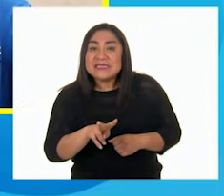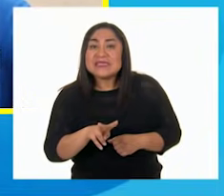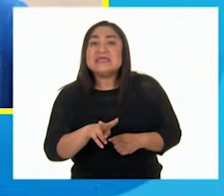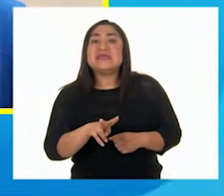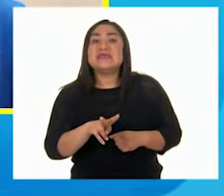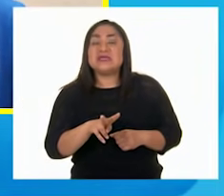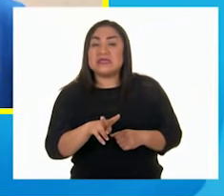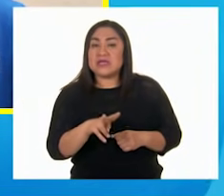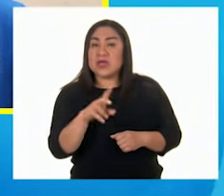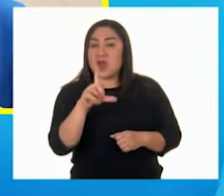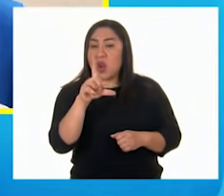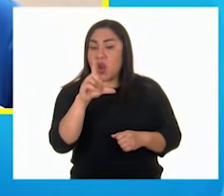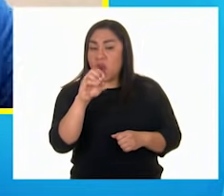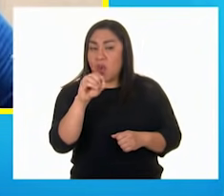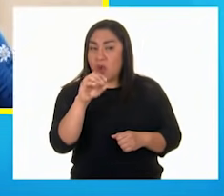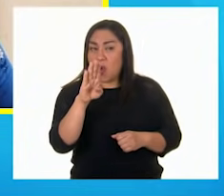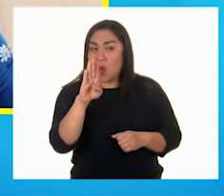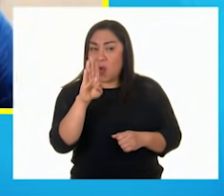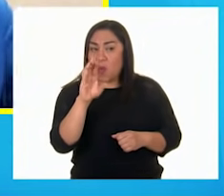¡Lobo!